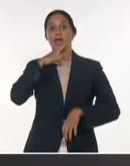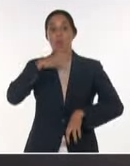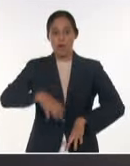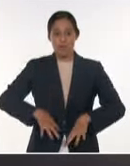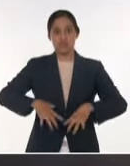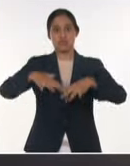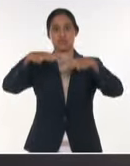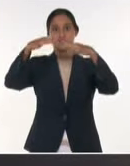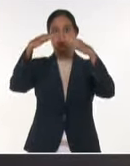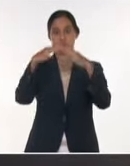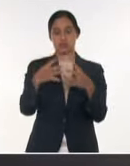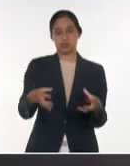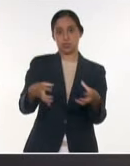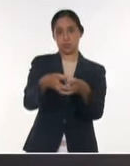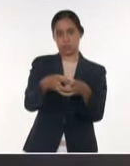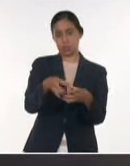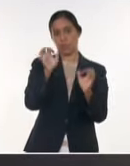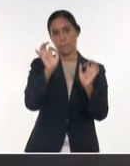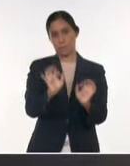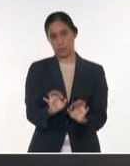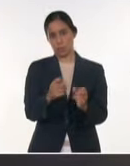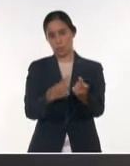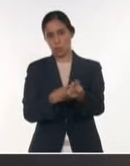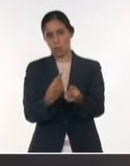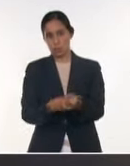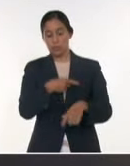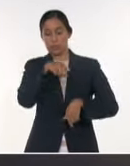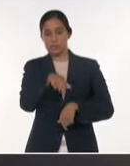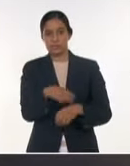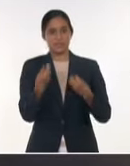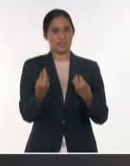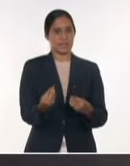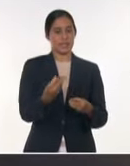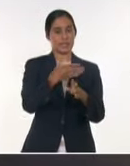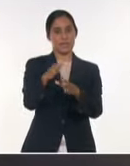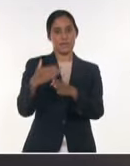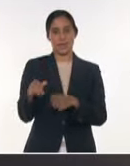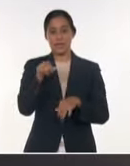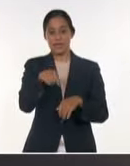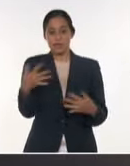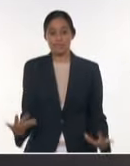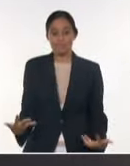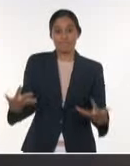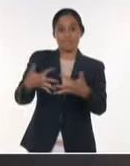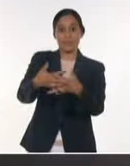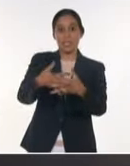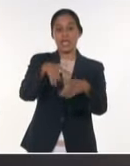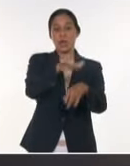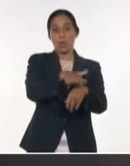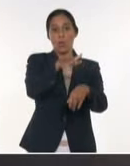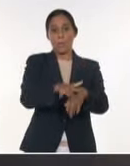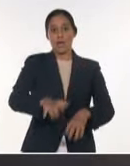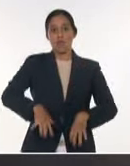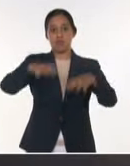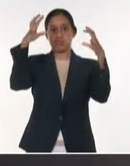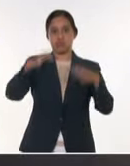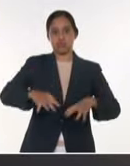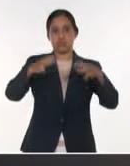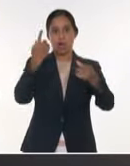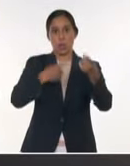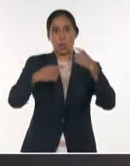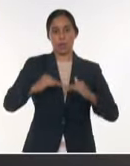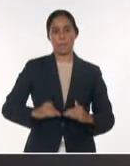pero no el incremento que esperábamos. Y esto se explica, o sea, debe estar asociado a que las intensidades de lluvia no fueron muy altas y por algún lado se favorecieron